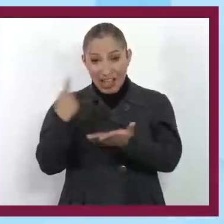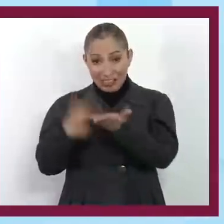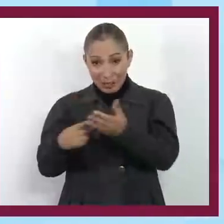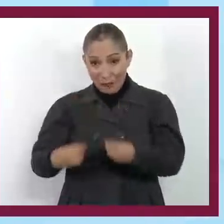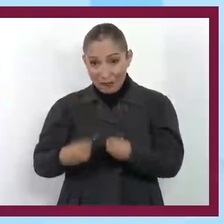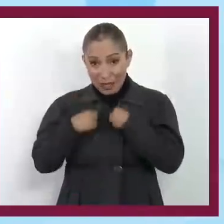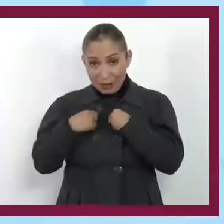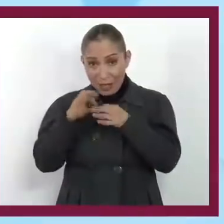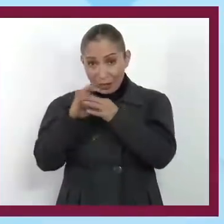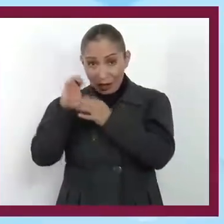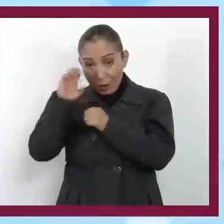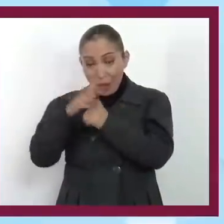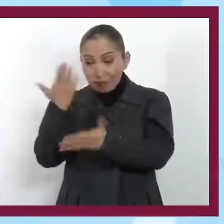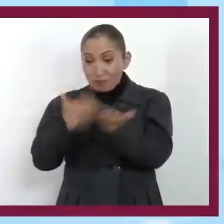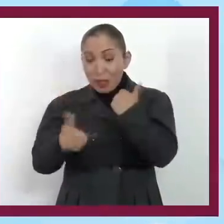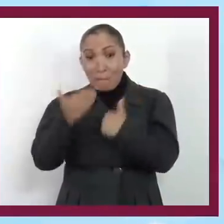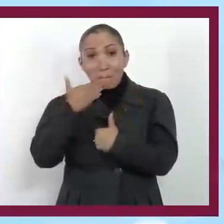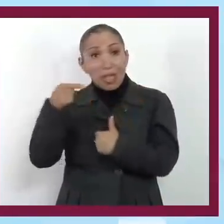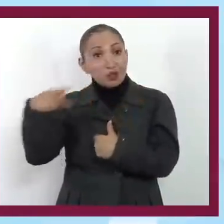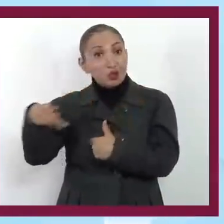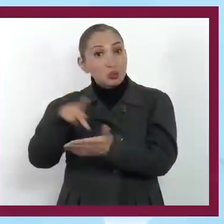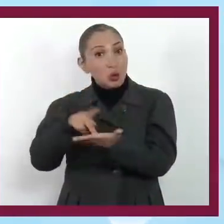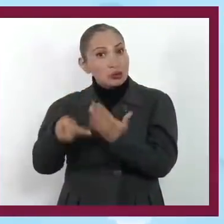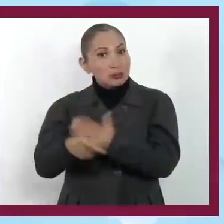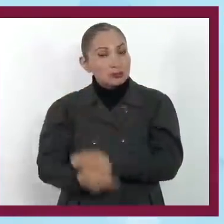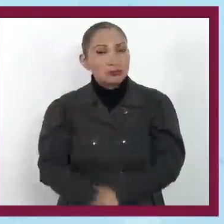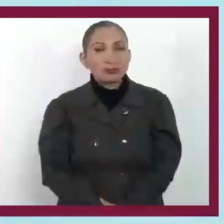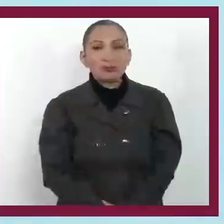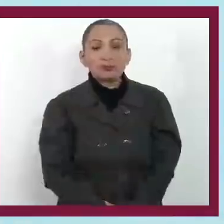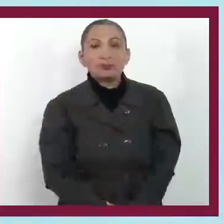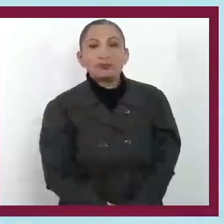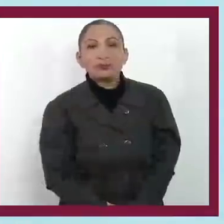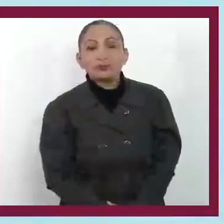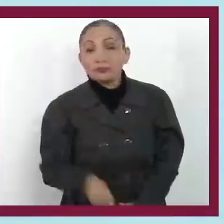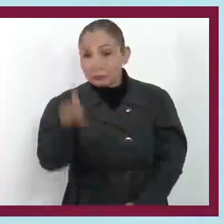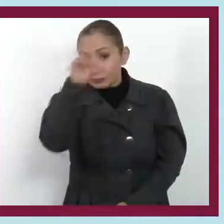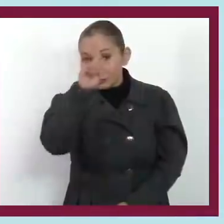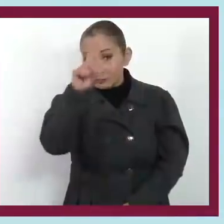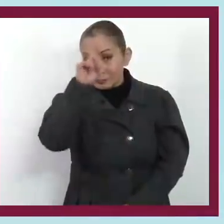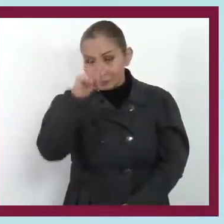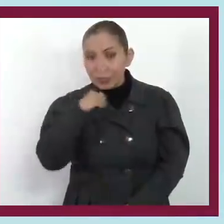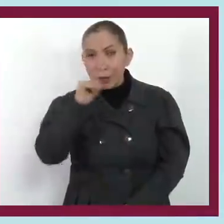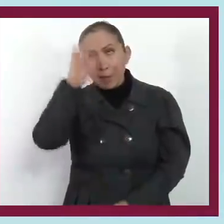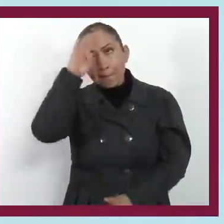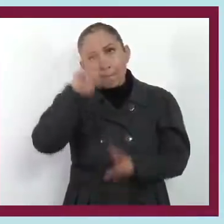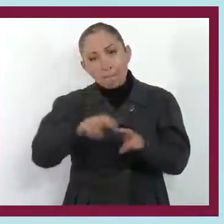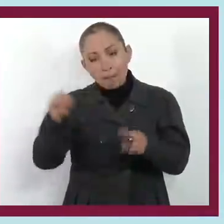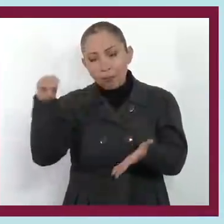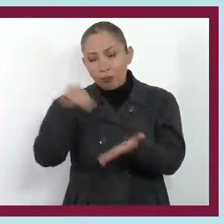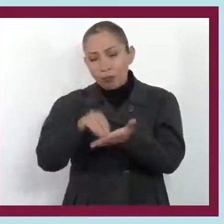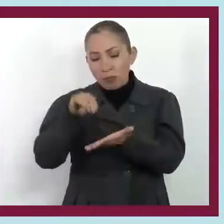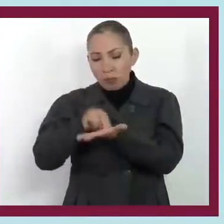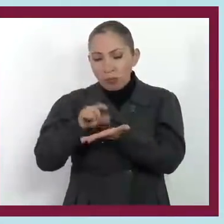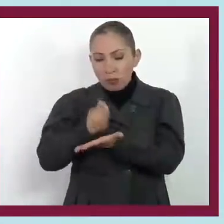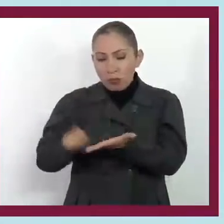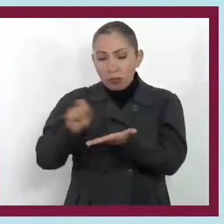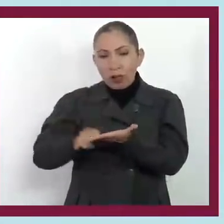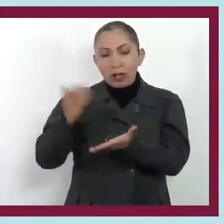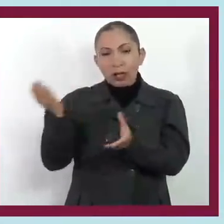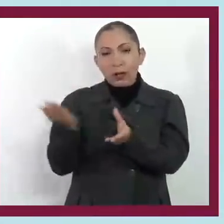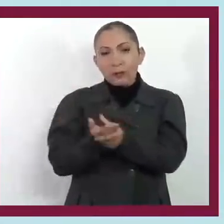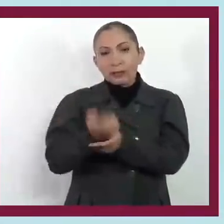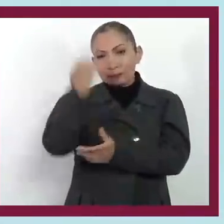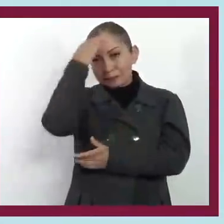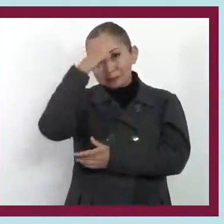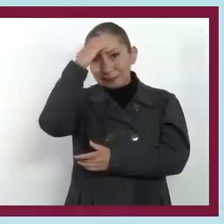los ciudadanos para el éxito de este proyecto? Les sugerimos incluir sus reflexiones y anotaciones en su carpeta